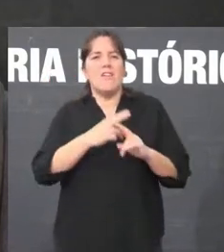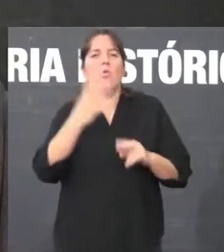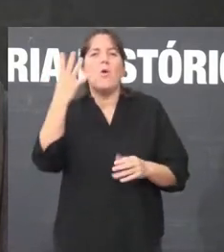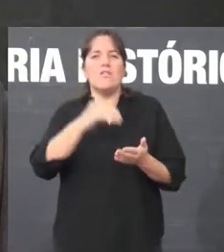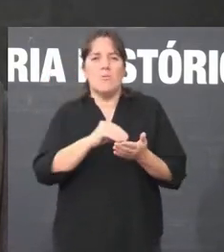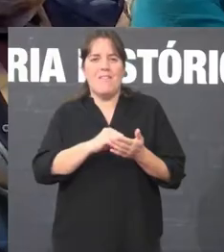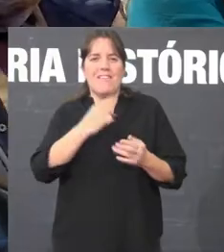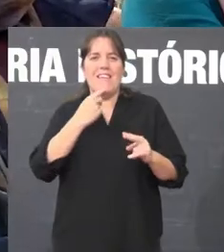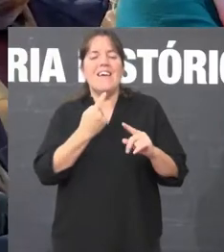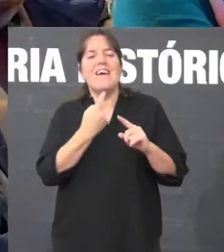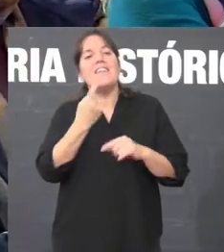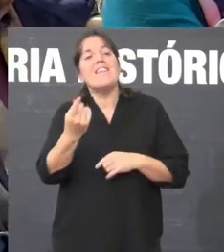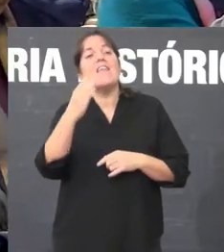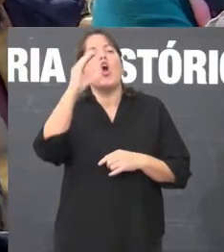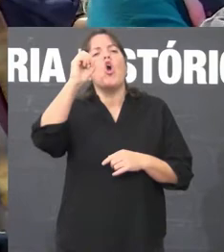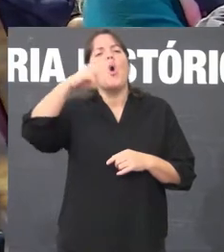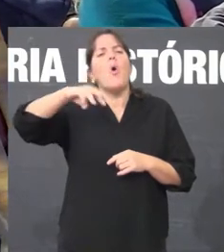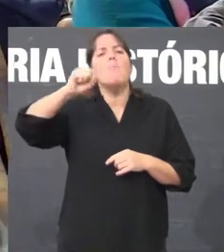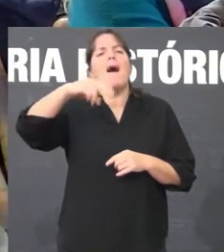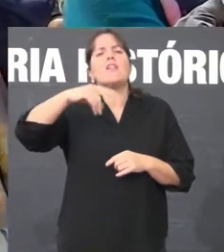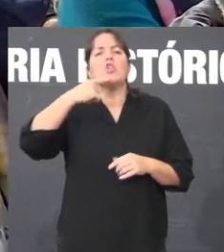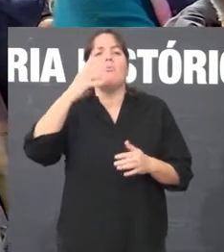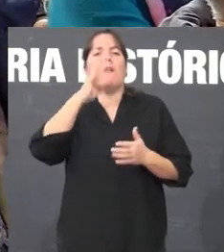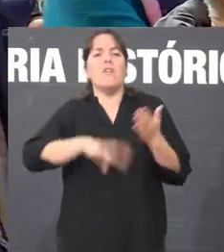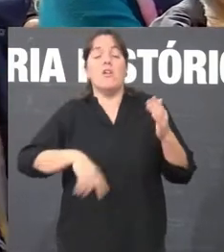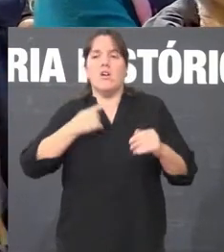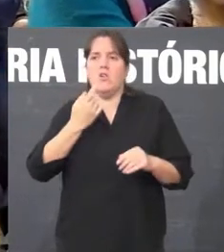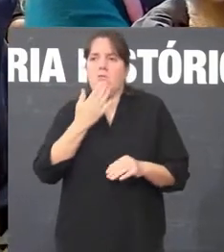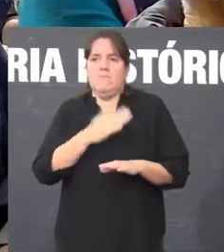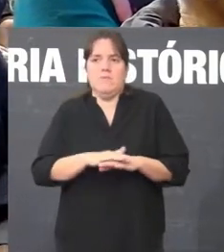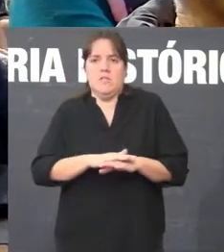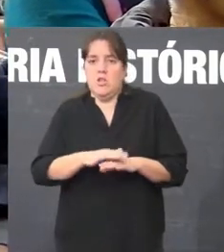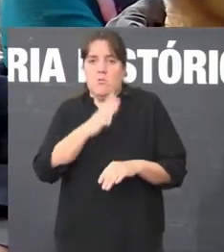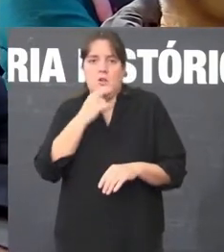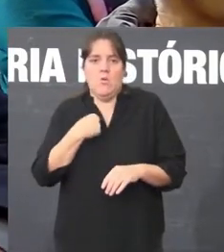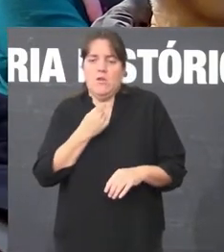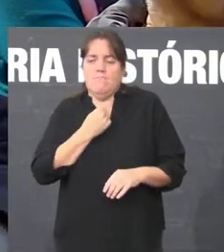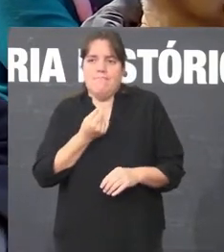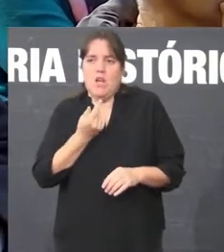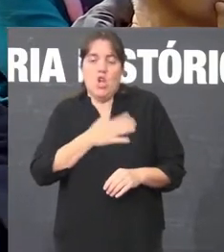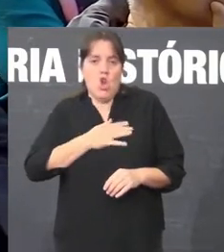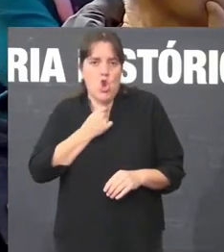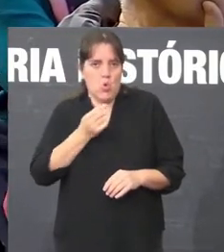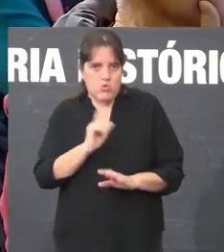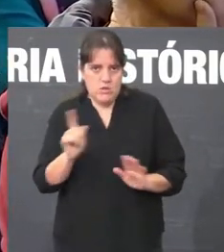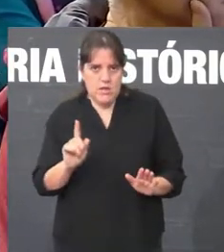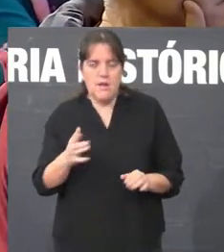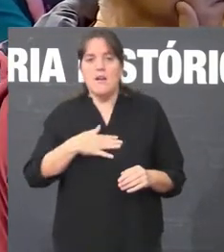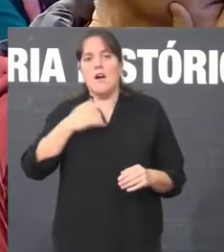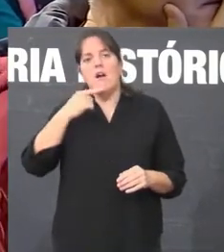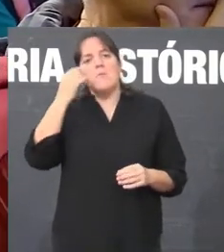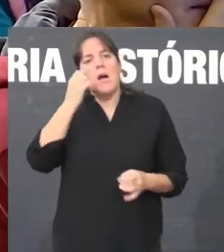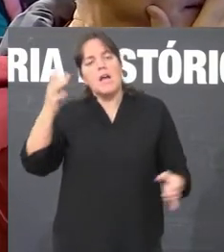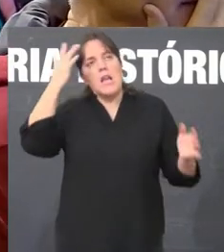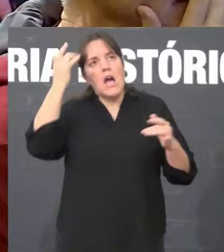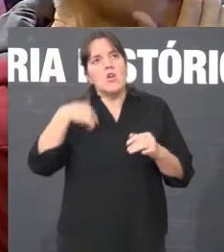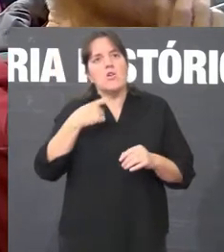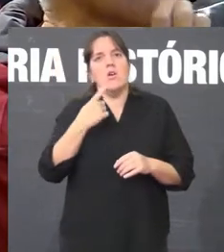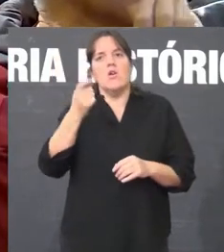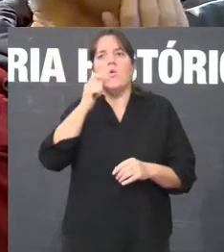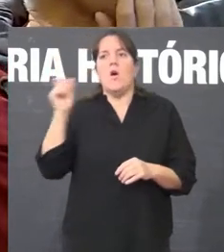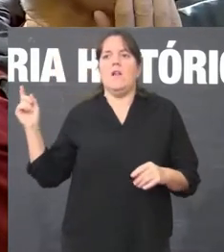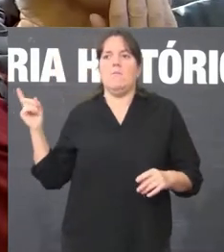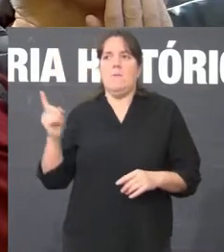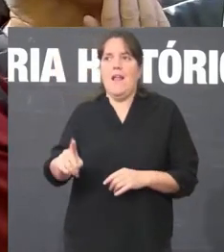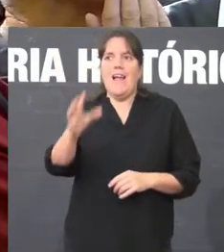iso. Eu sinto, porque é moi desagradable. Imaginade, claro, tipo envenenado e que che salga a tía esa